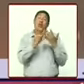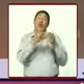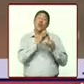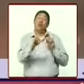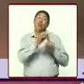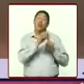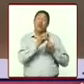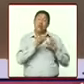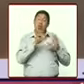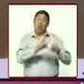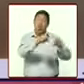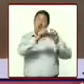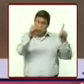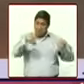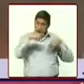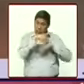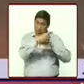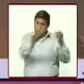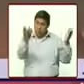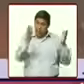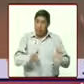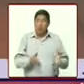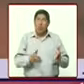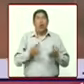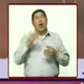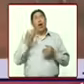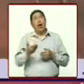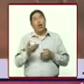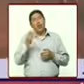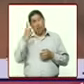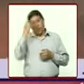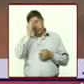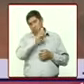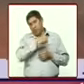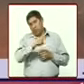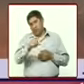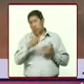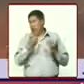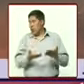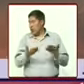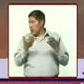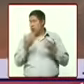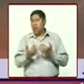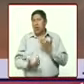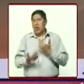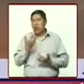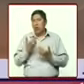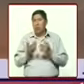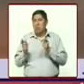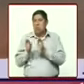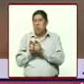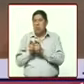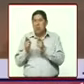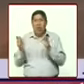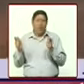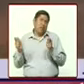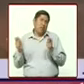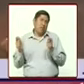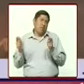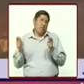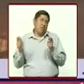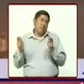a los avasalladores. Bueno, no solamente son ellos. Aquí han quemado el pequeño, el mediano y el